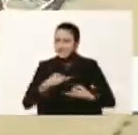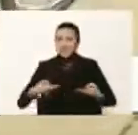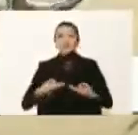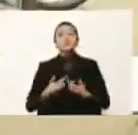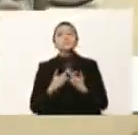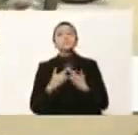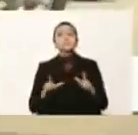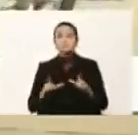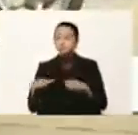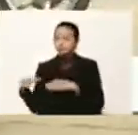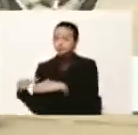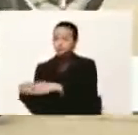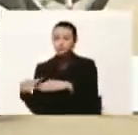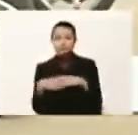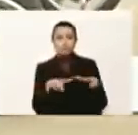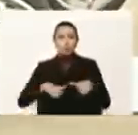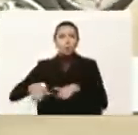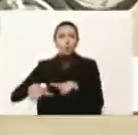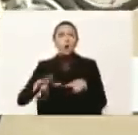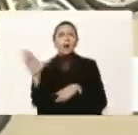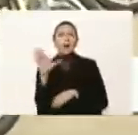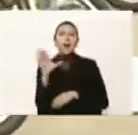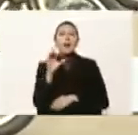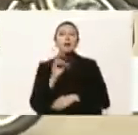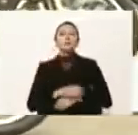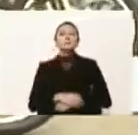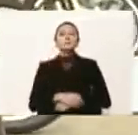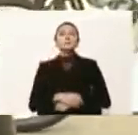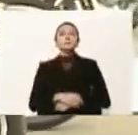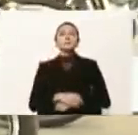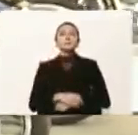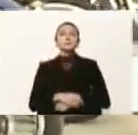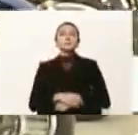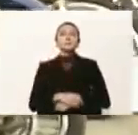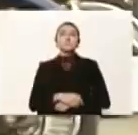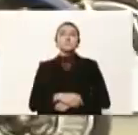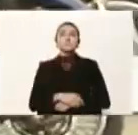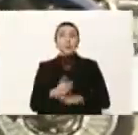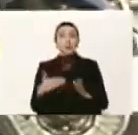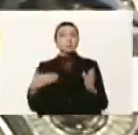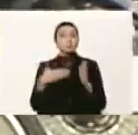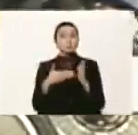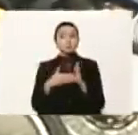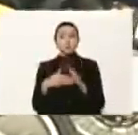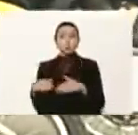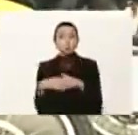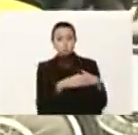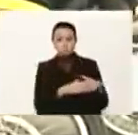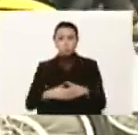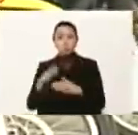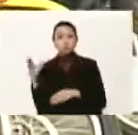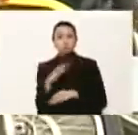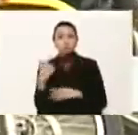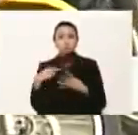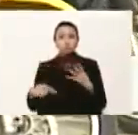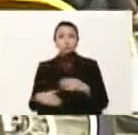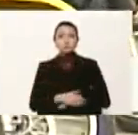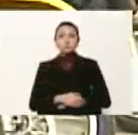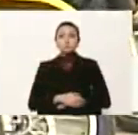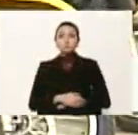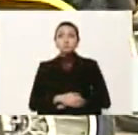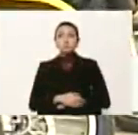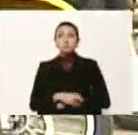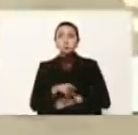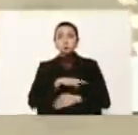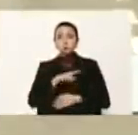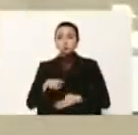liberación de las zonas populares de nuestra ciudad capital, que eran víctimas de estos grupos delincuenciales. Nosotros con estas imágenes y con